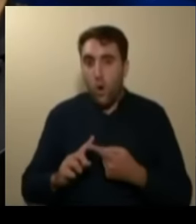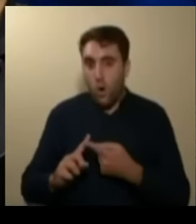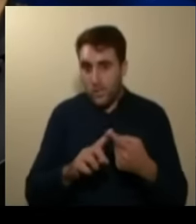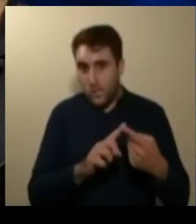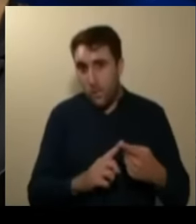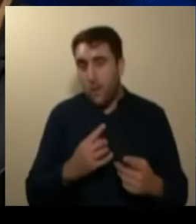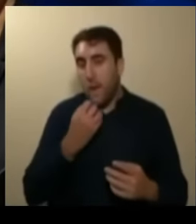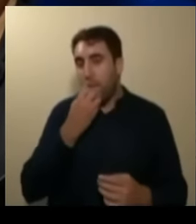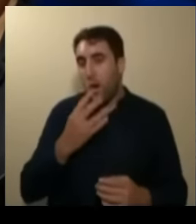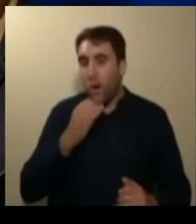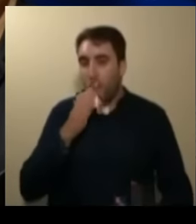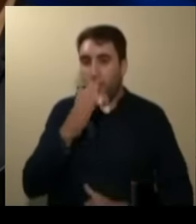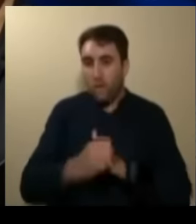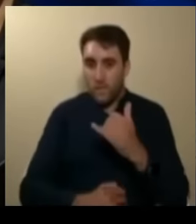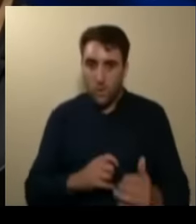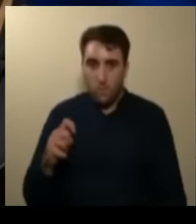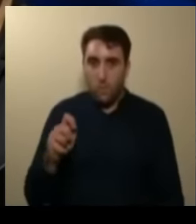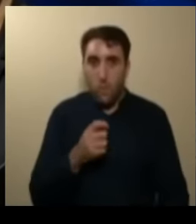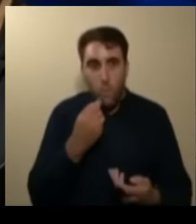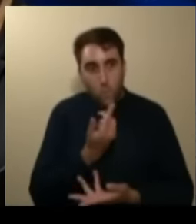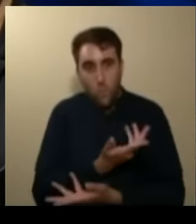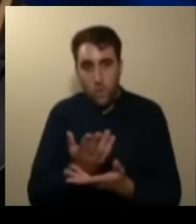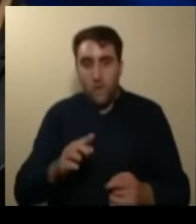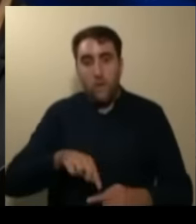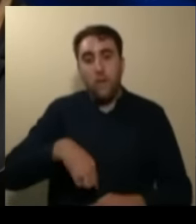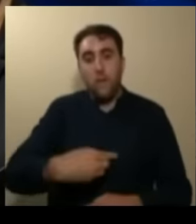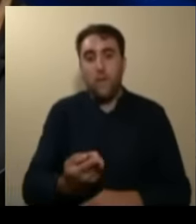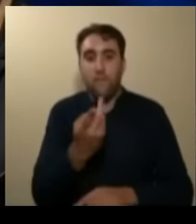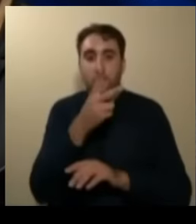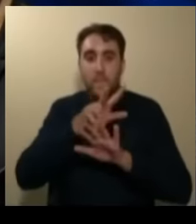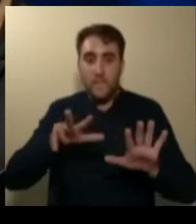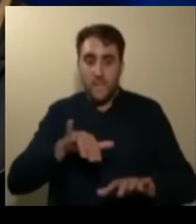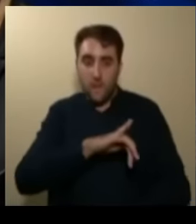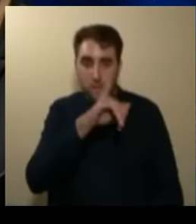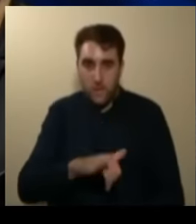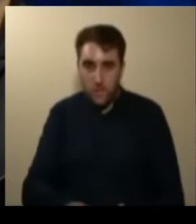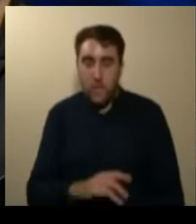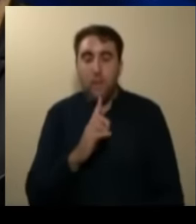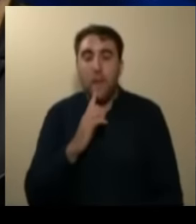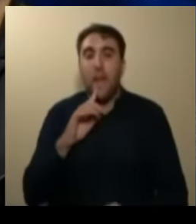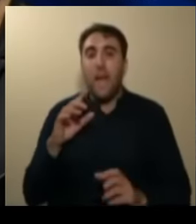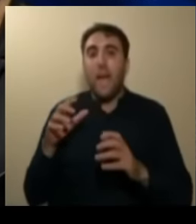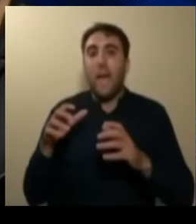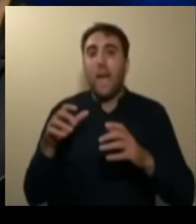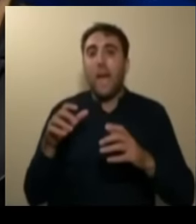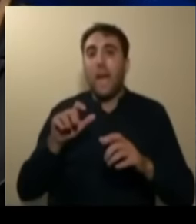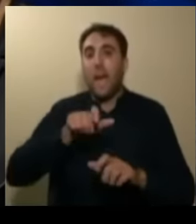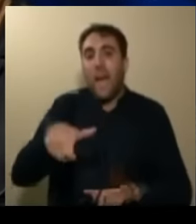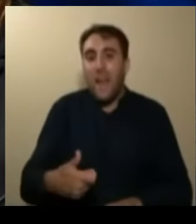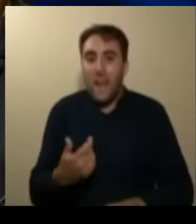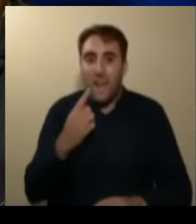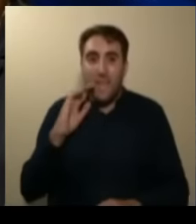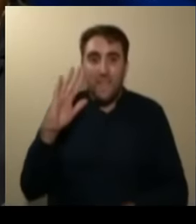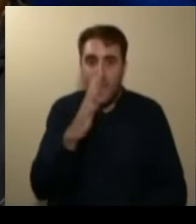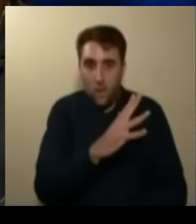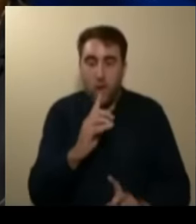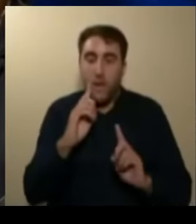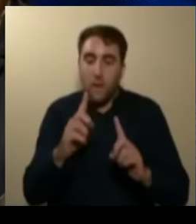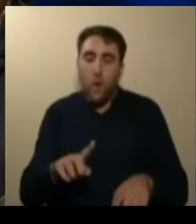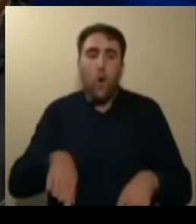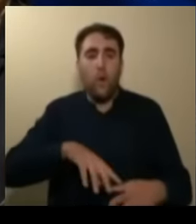mayor información pública de cara al referéndum del próximo 27 de marzo, y a los canales locales de los cables del interior y demás medios